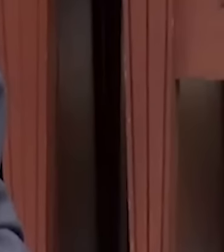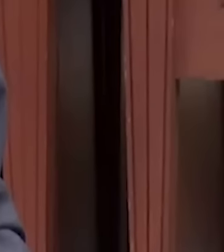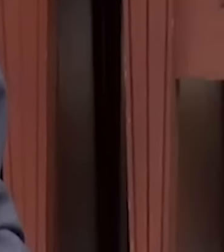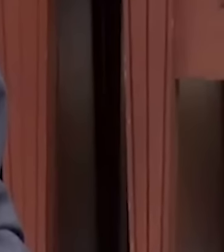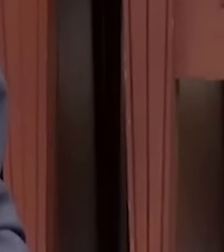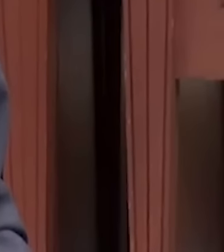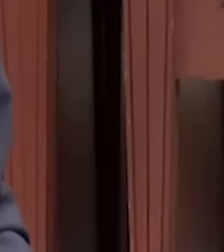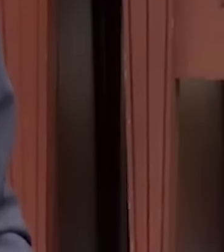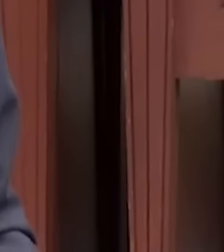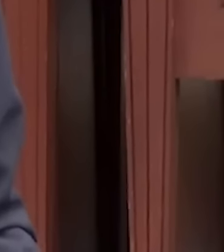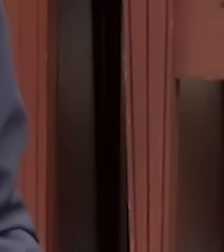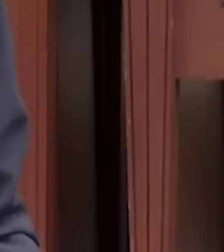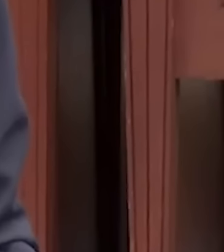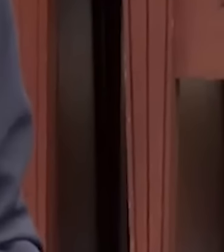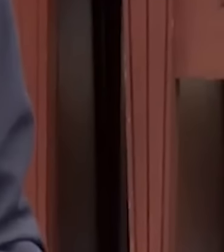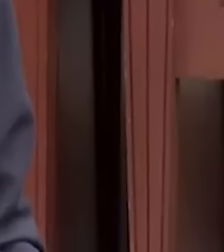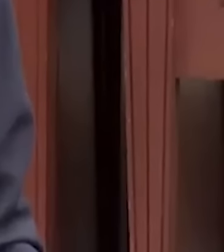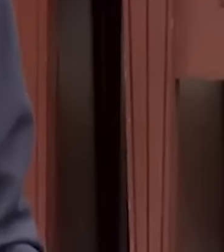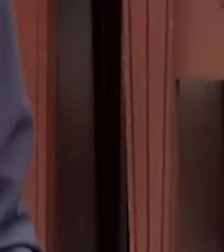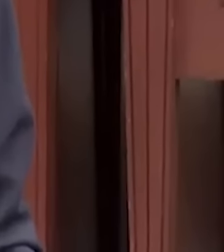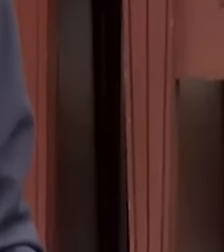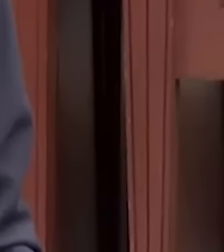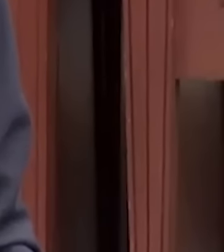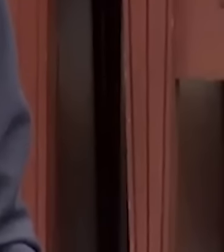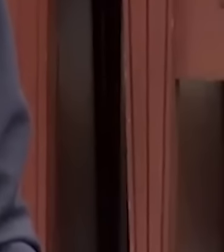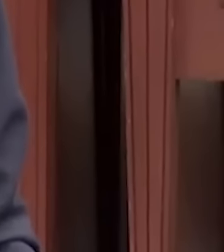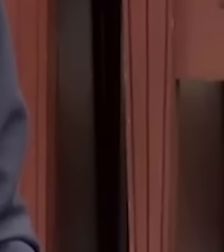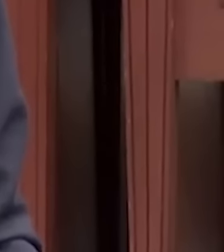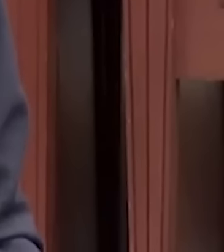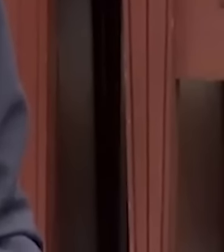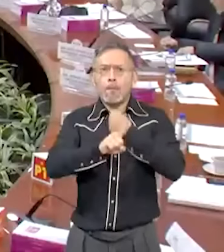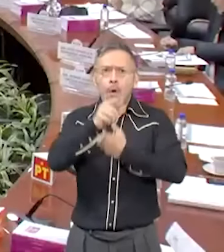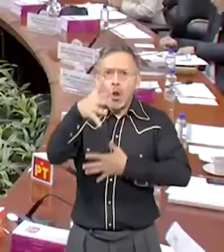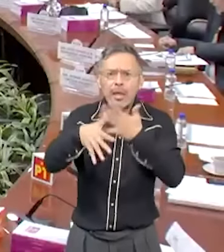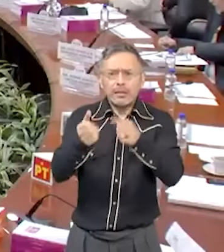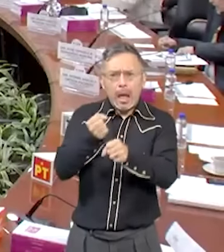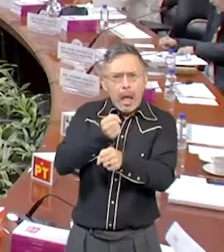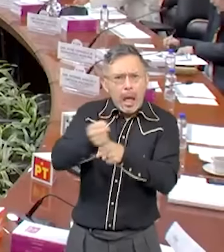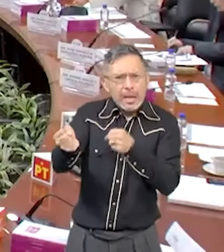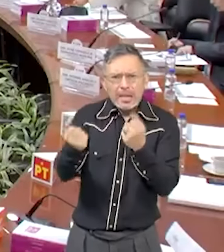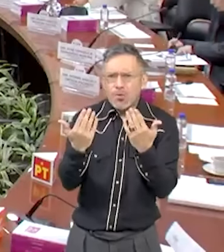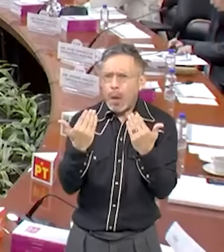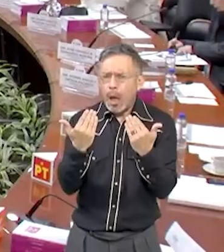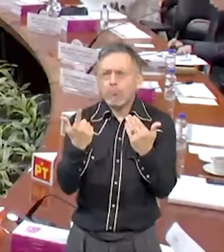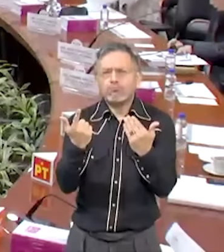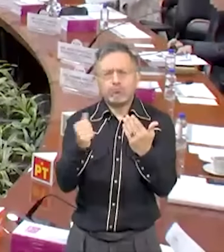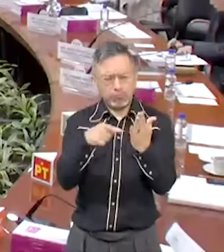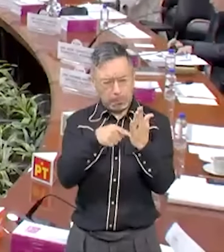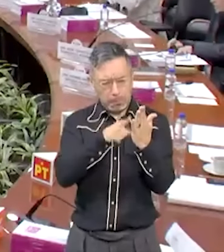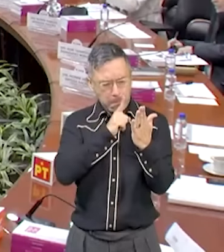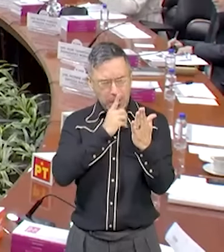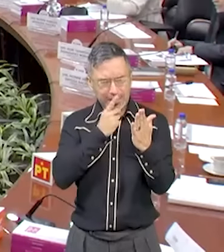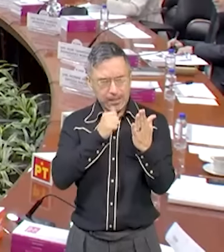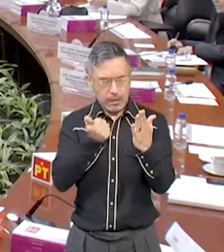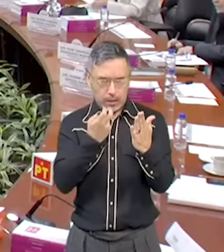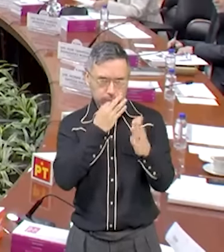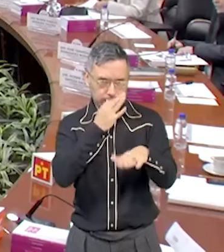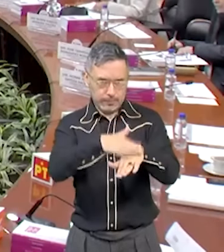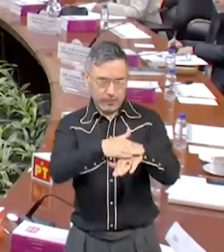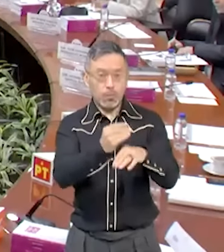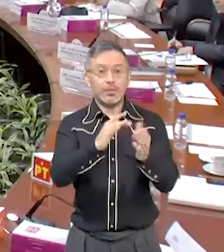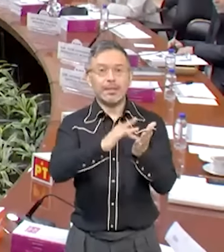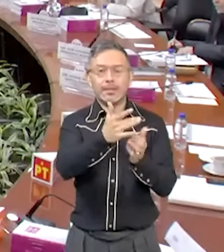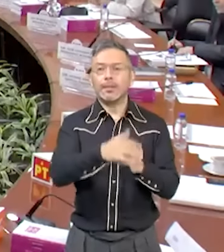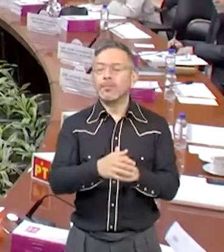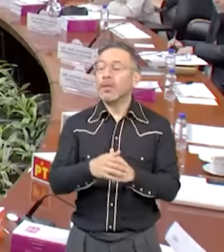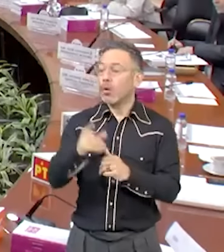que asegura un proceso aleatorio como el que realizaremos. Al respecto, el consejero Martín Faz destacó la importancia de que